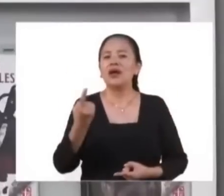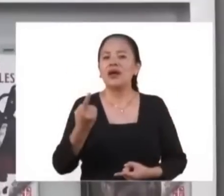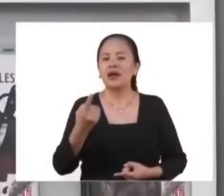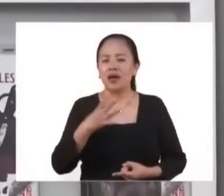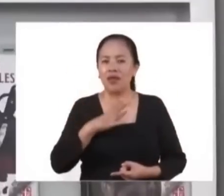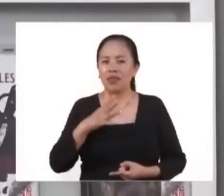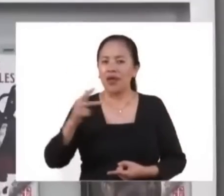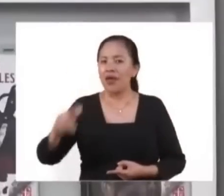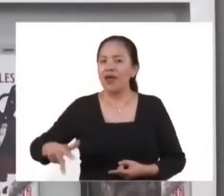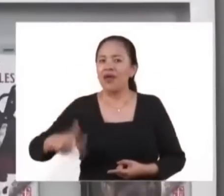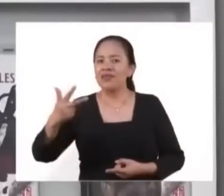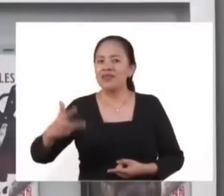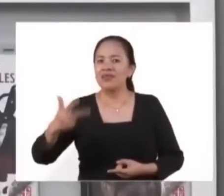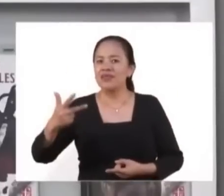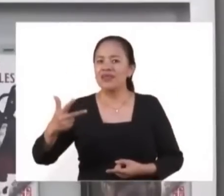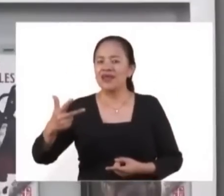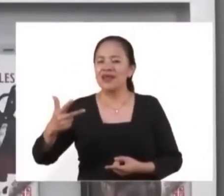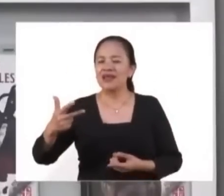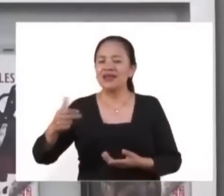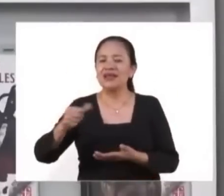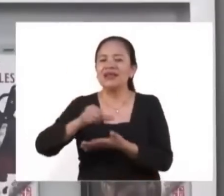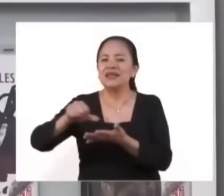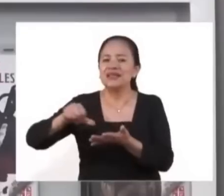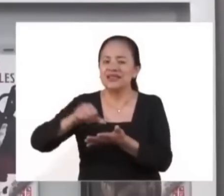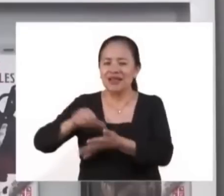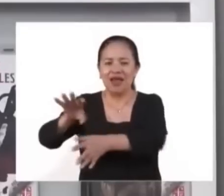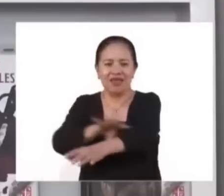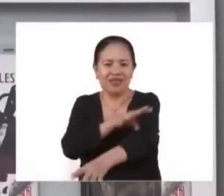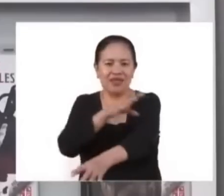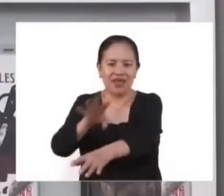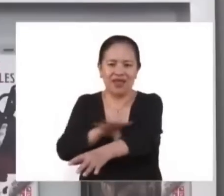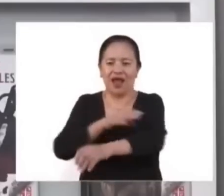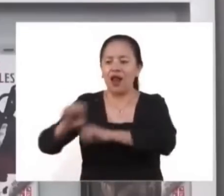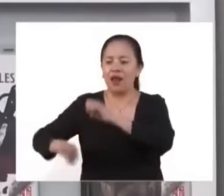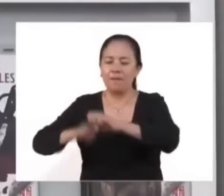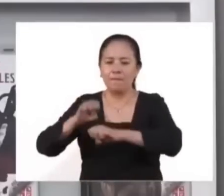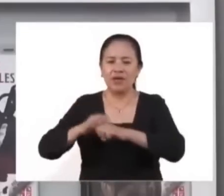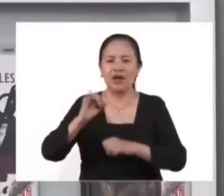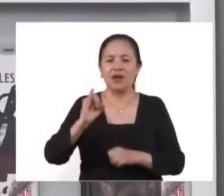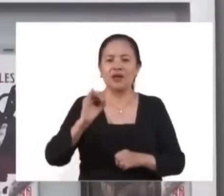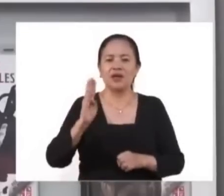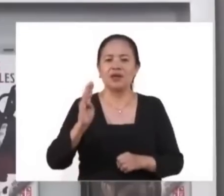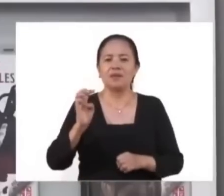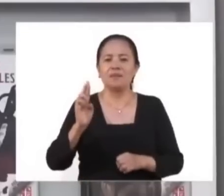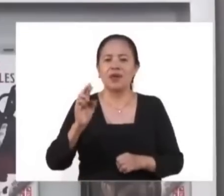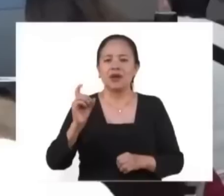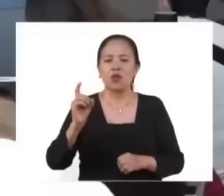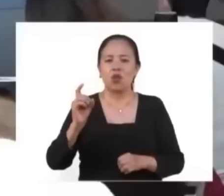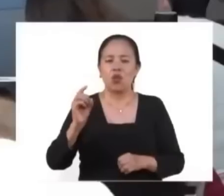Trece centrales eléctricas a la empresa iberdrola con ello